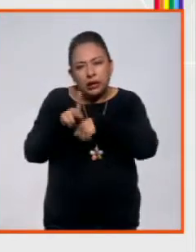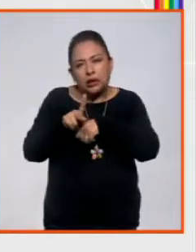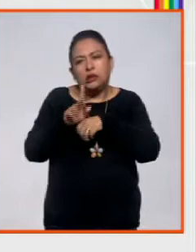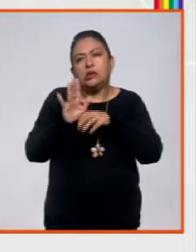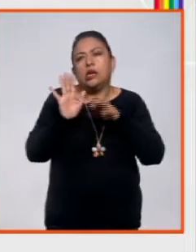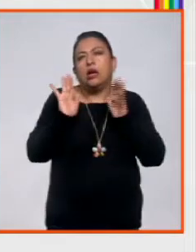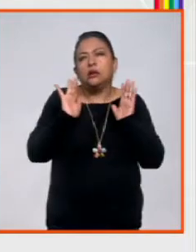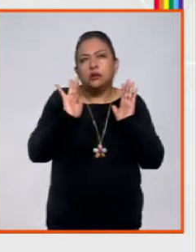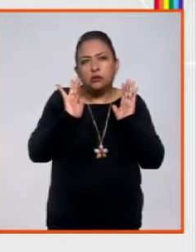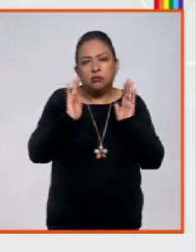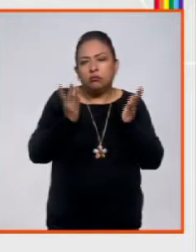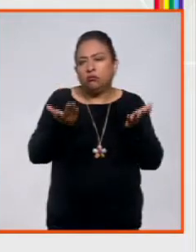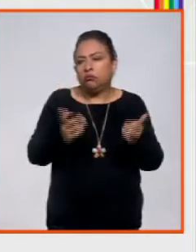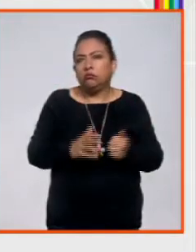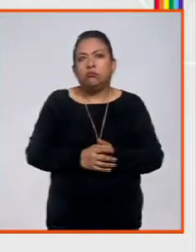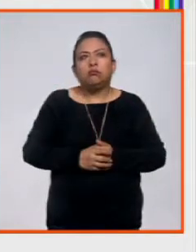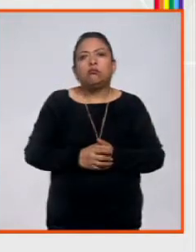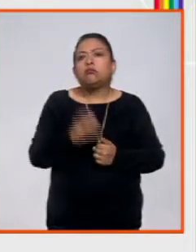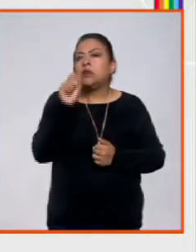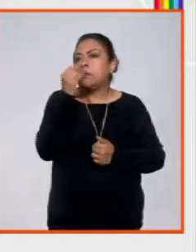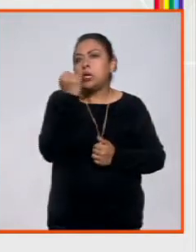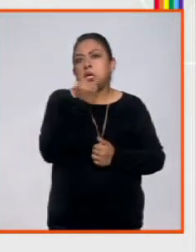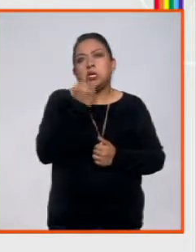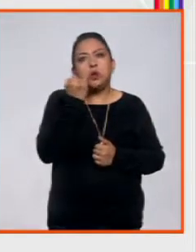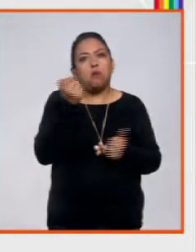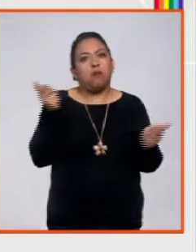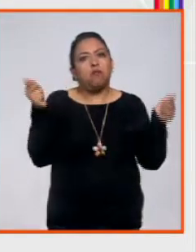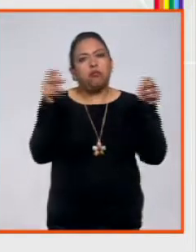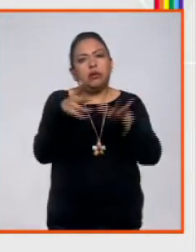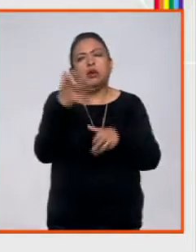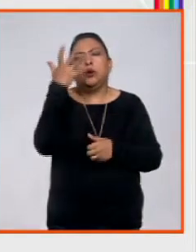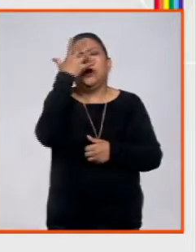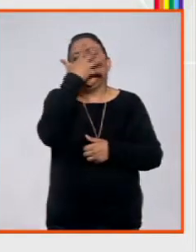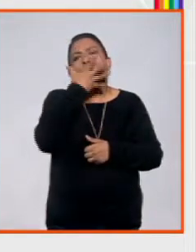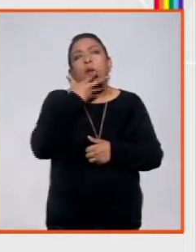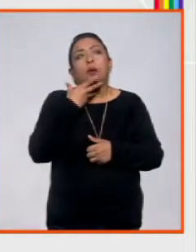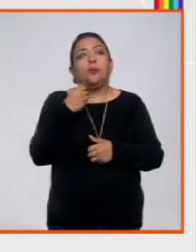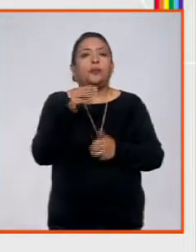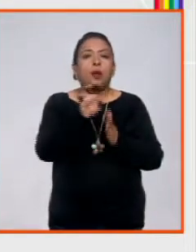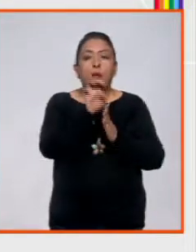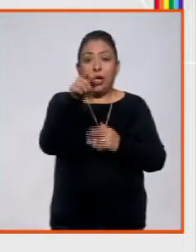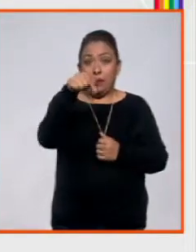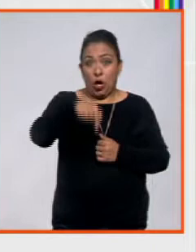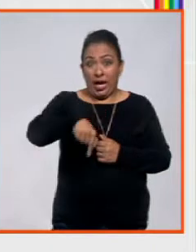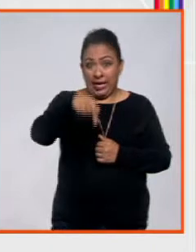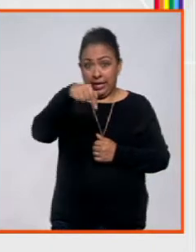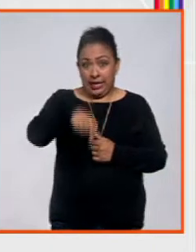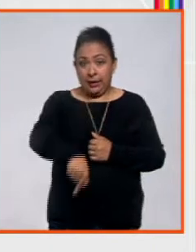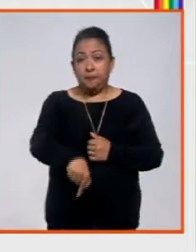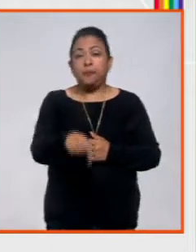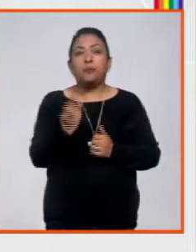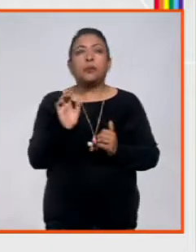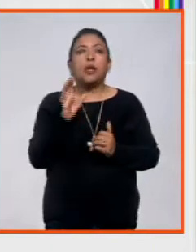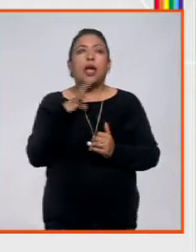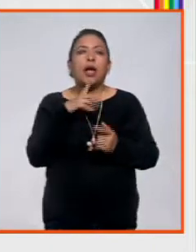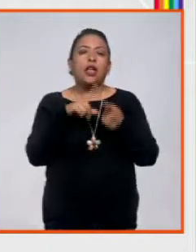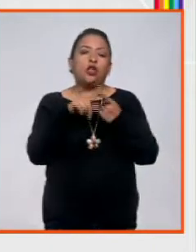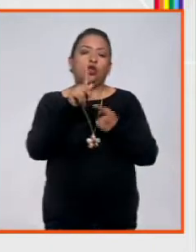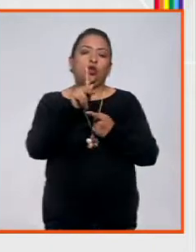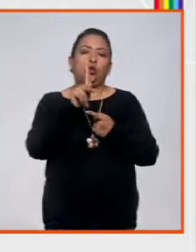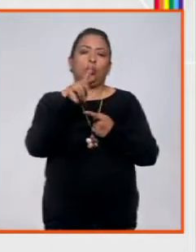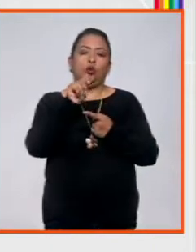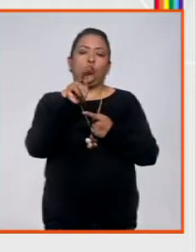y idiomas también es maravilloso en este tipo de trabajo aquí confluyen turcos